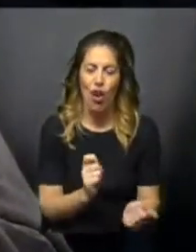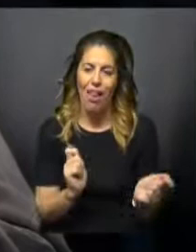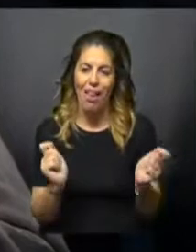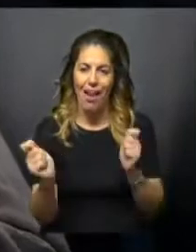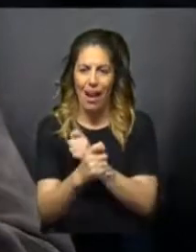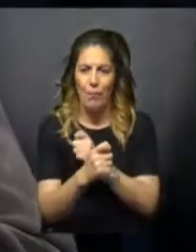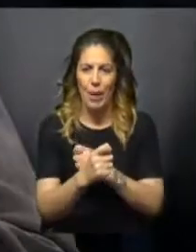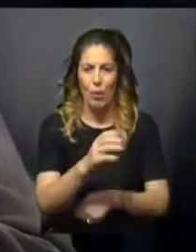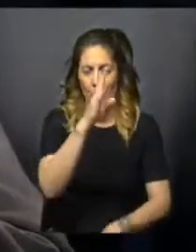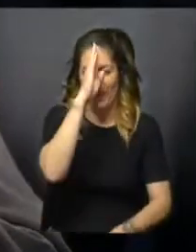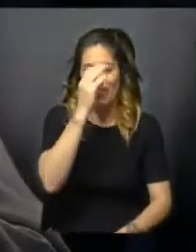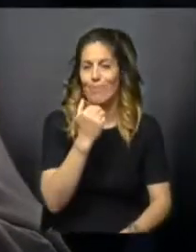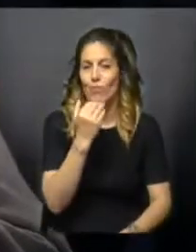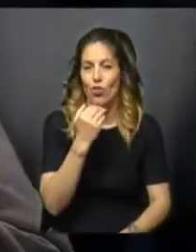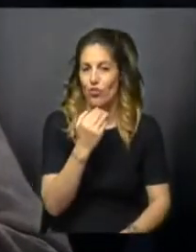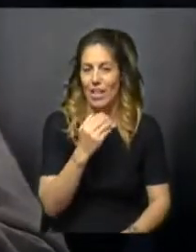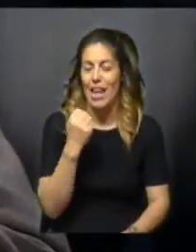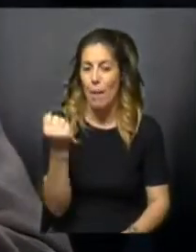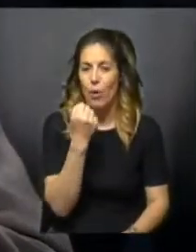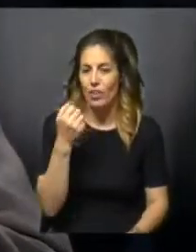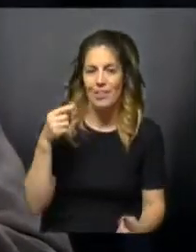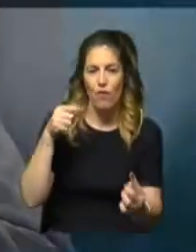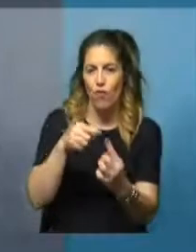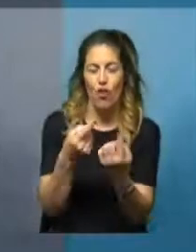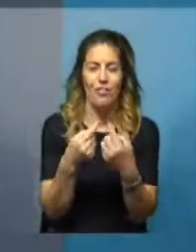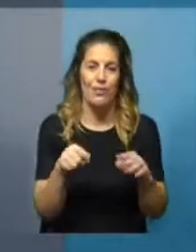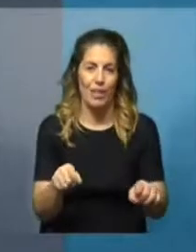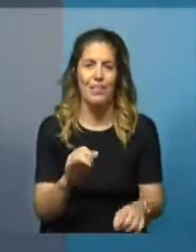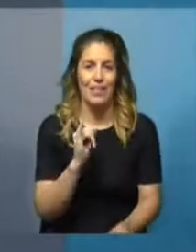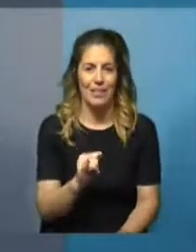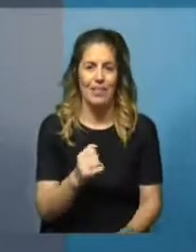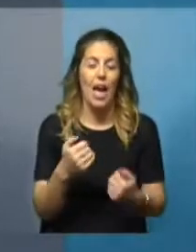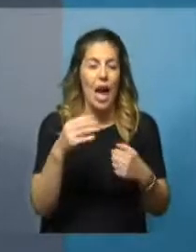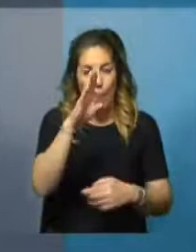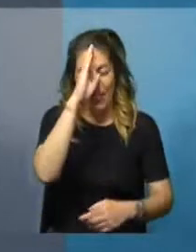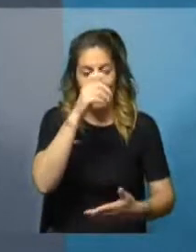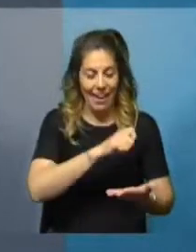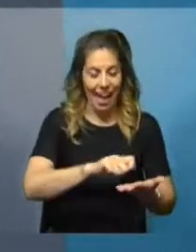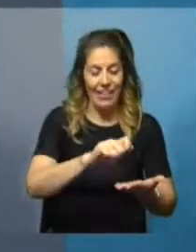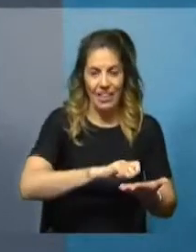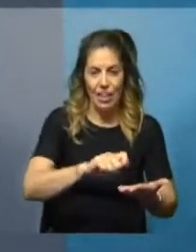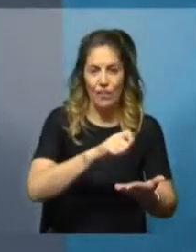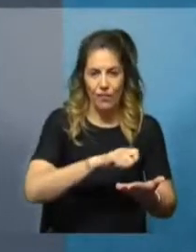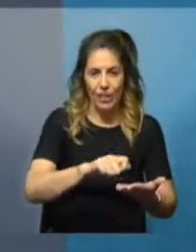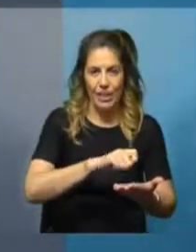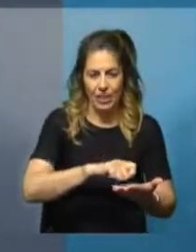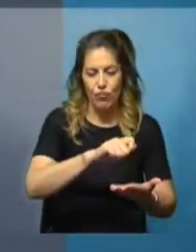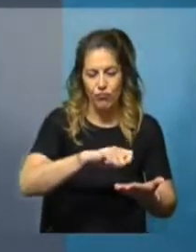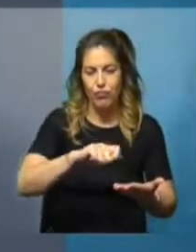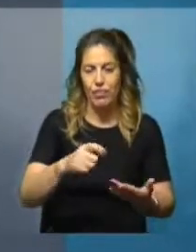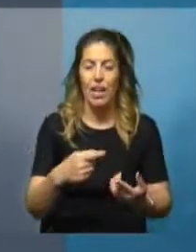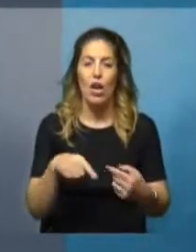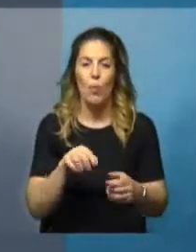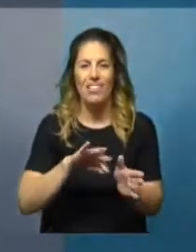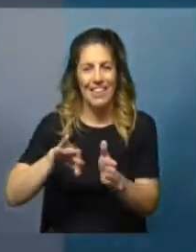el aprendizaje No sé está puesta en otro lado obviamente Aprender a escribir como que se deja un poquito de